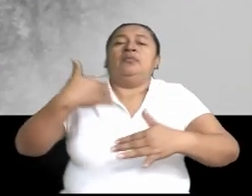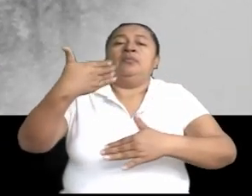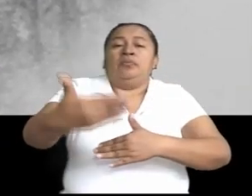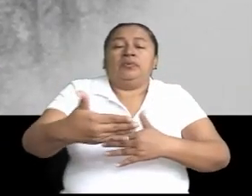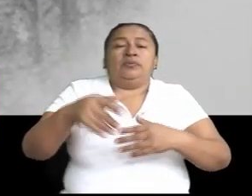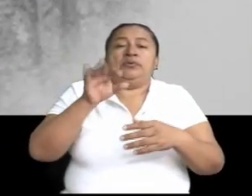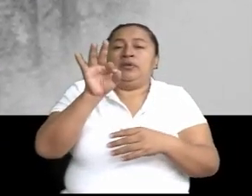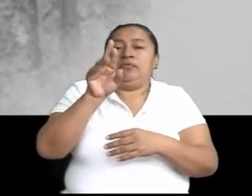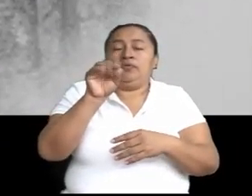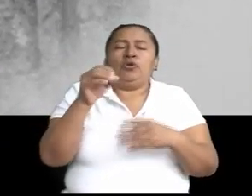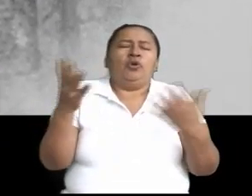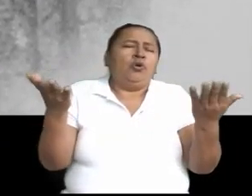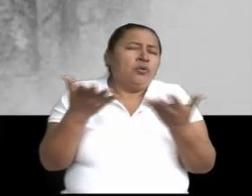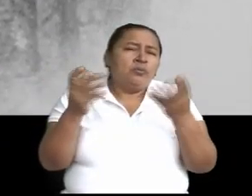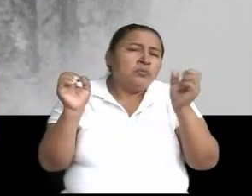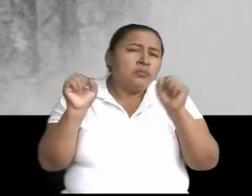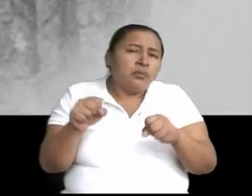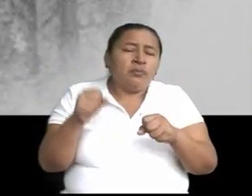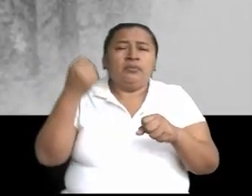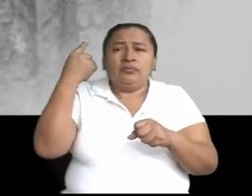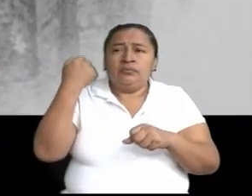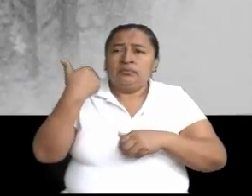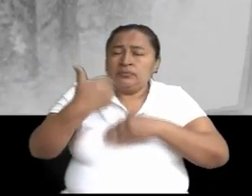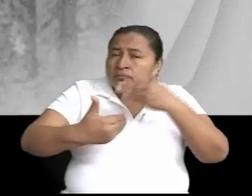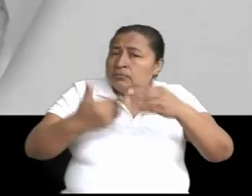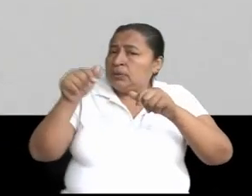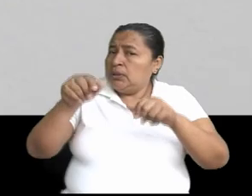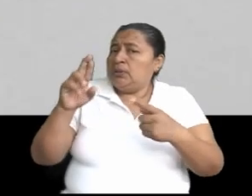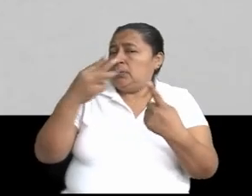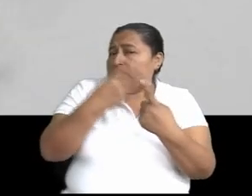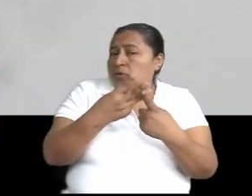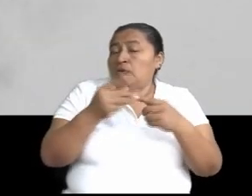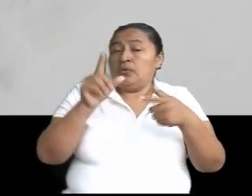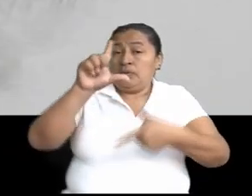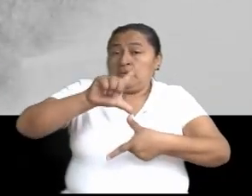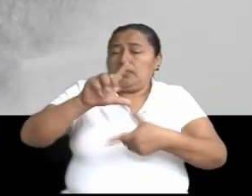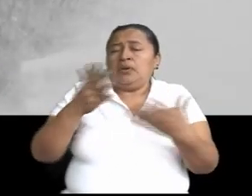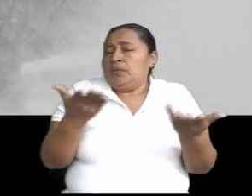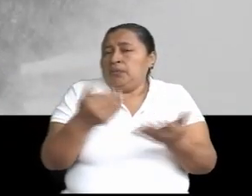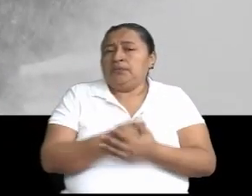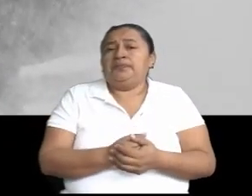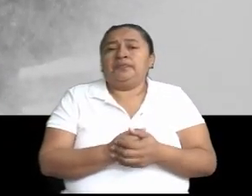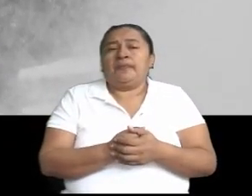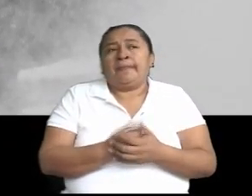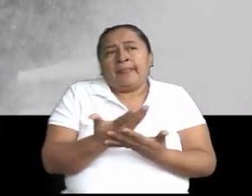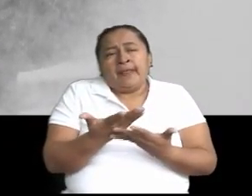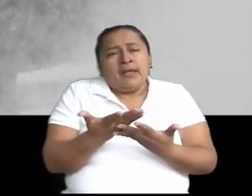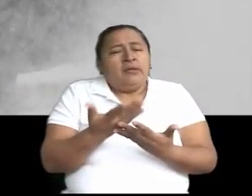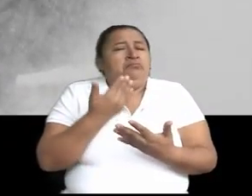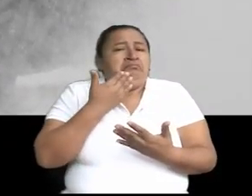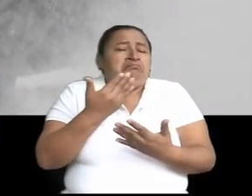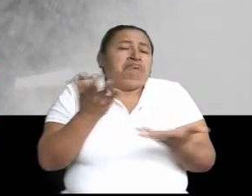posterior. ¿Cómo podemos entender todo ese proceso en la región latinoamericana, por ejemplo? Bueno, es